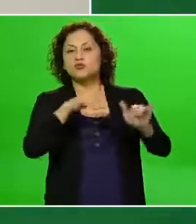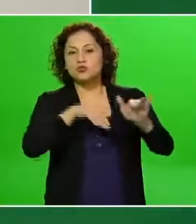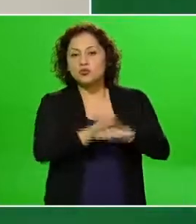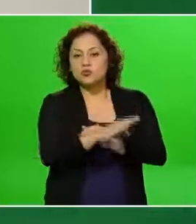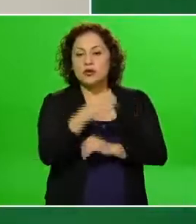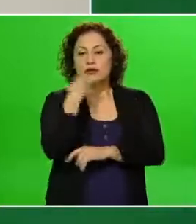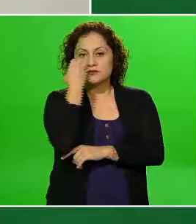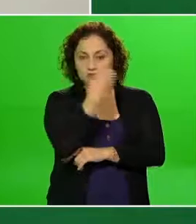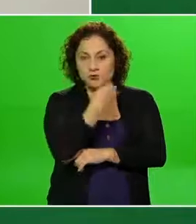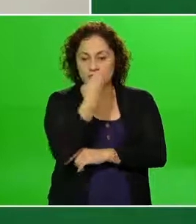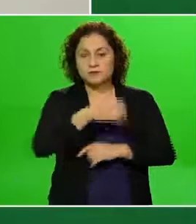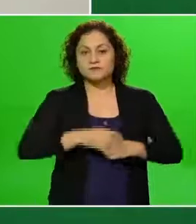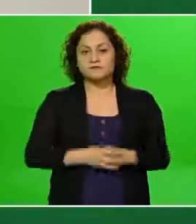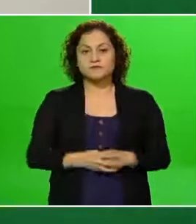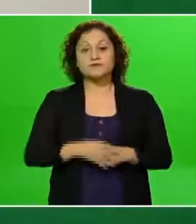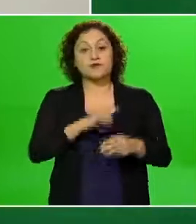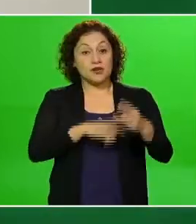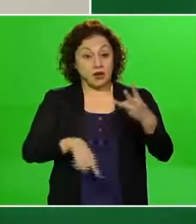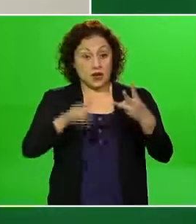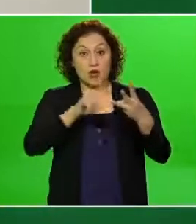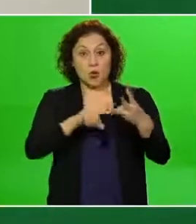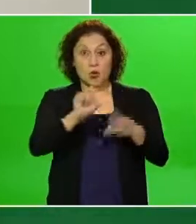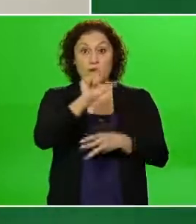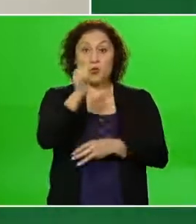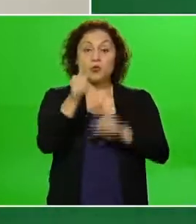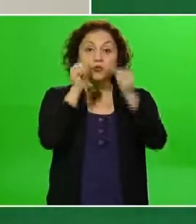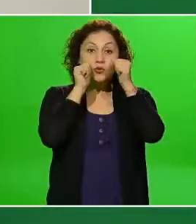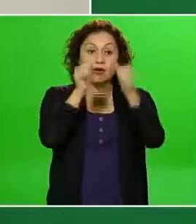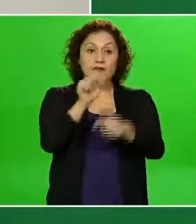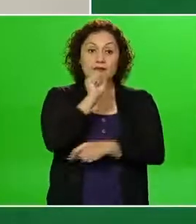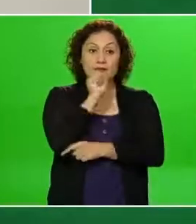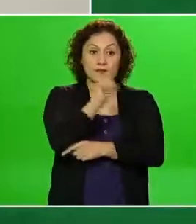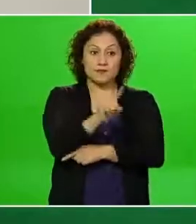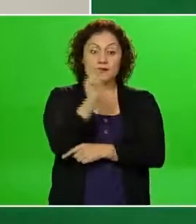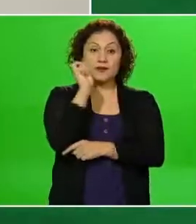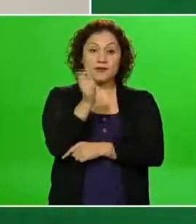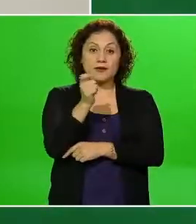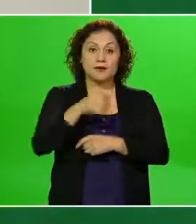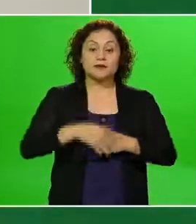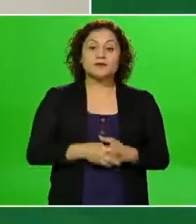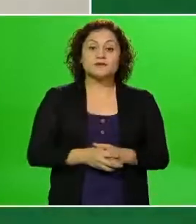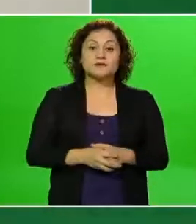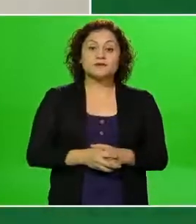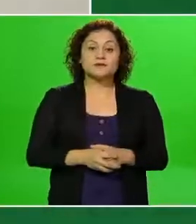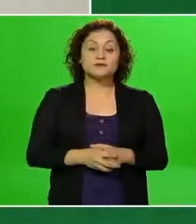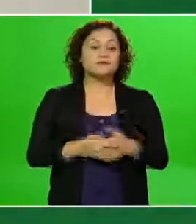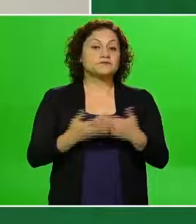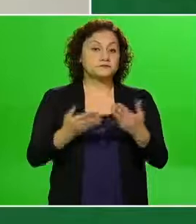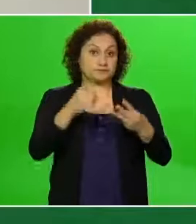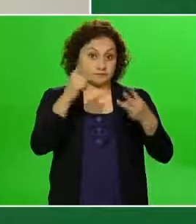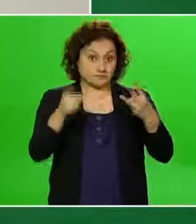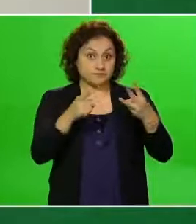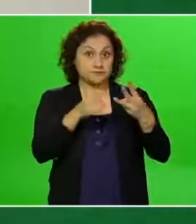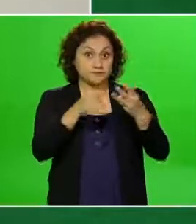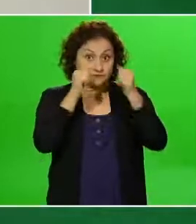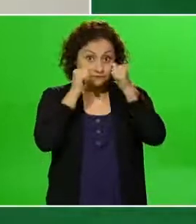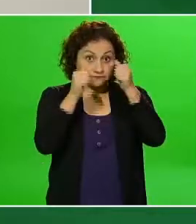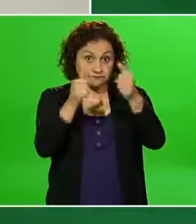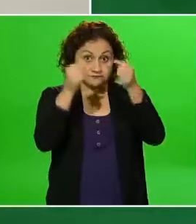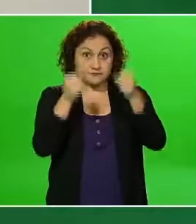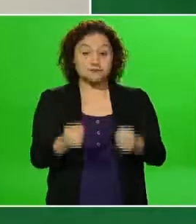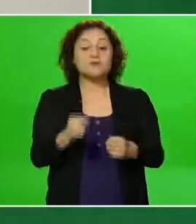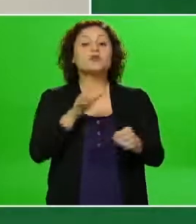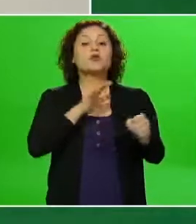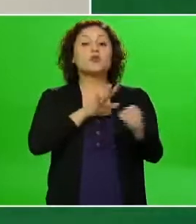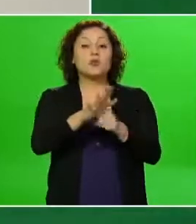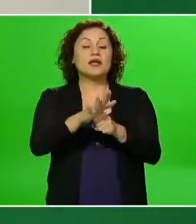planteles escolares. Y un tercer elemento que engloba toda una serie de actividades, un tercer elemento de seguridad, es